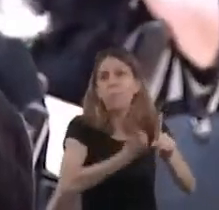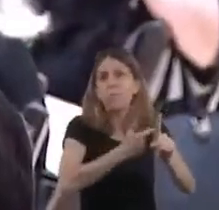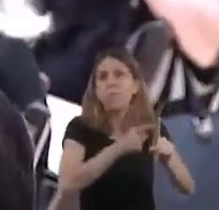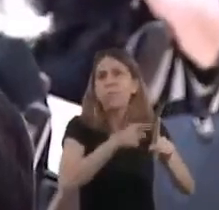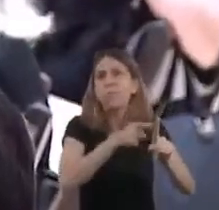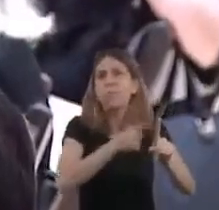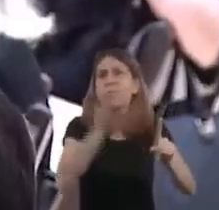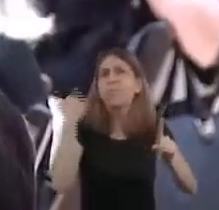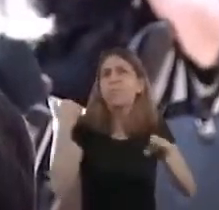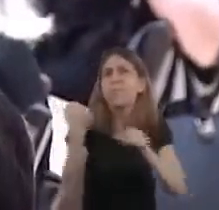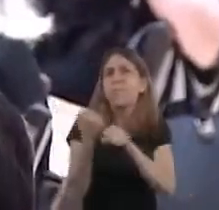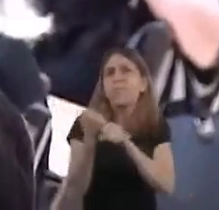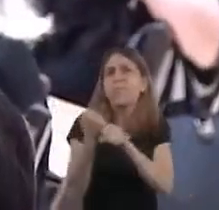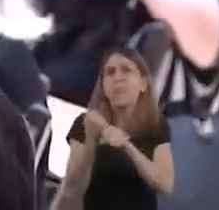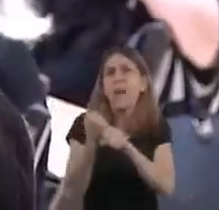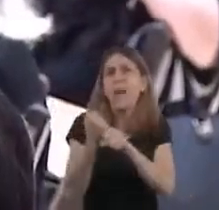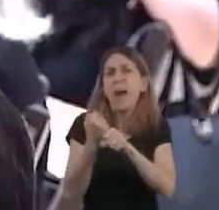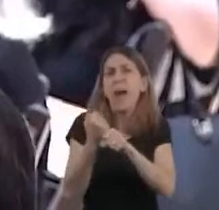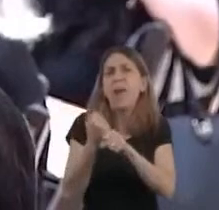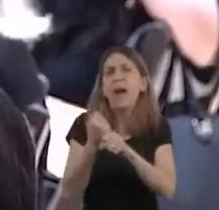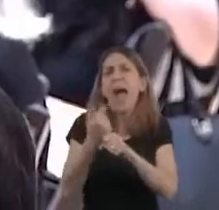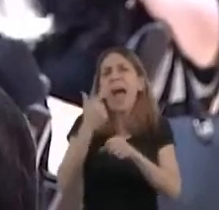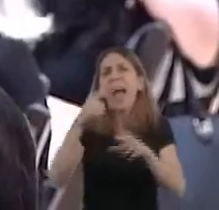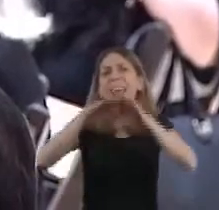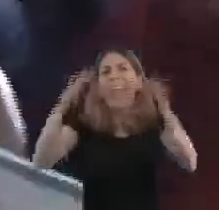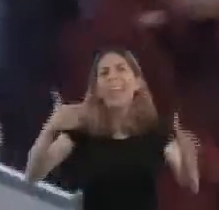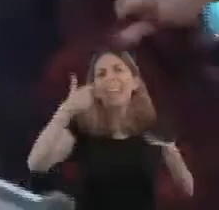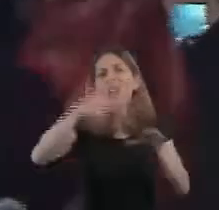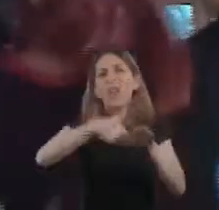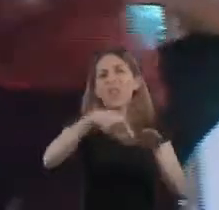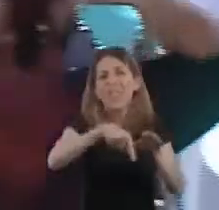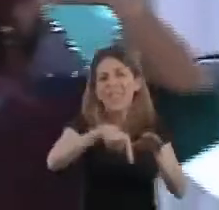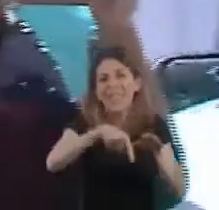una estación de servicio que